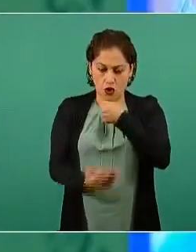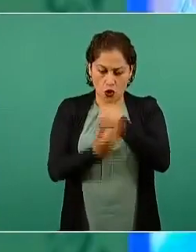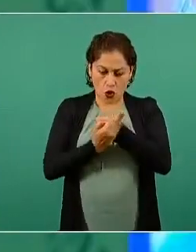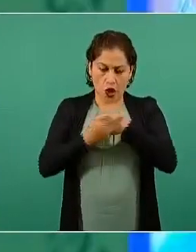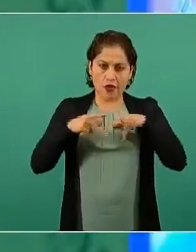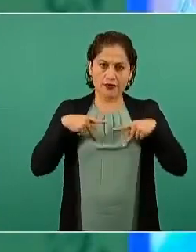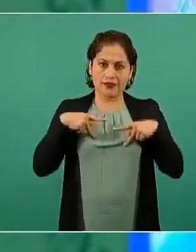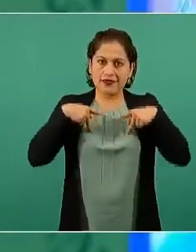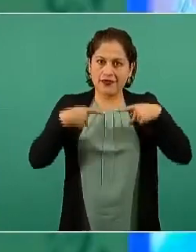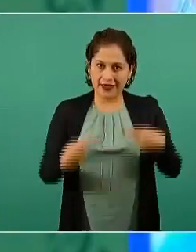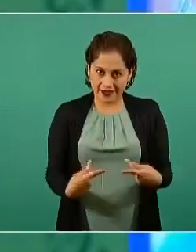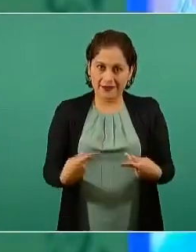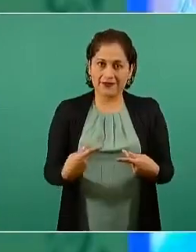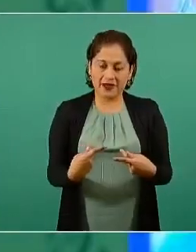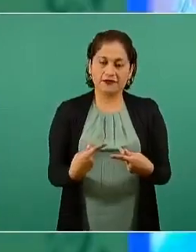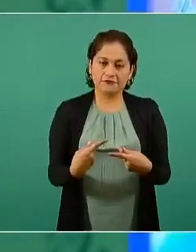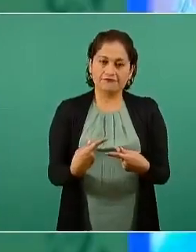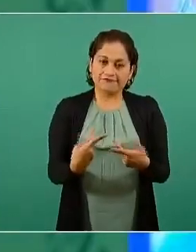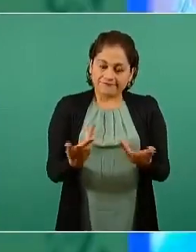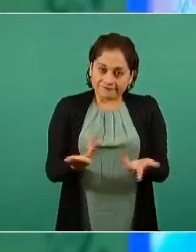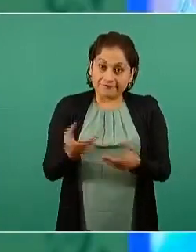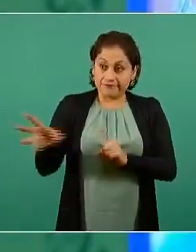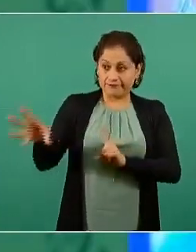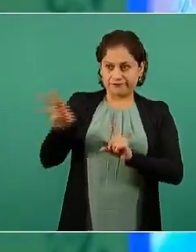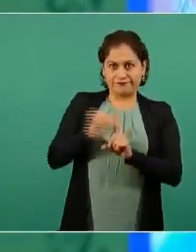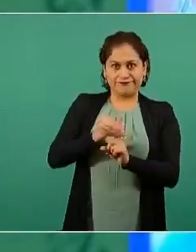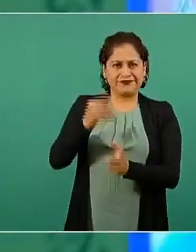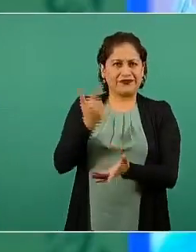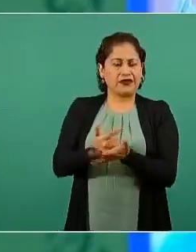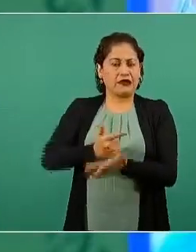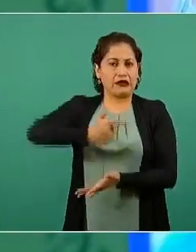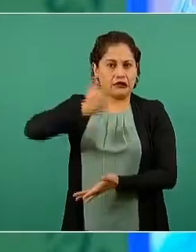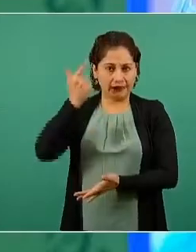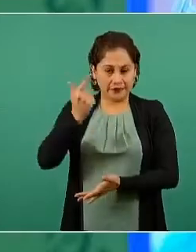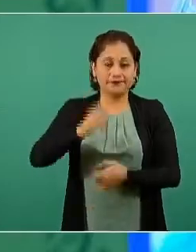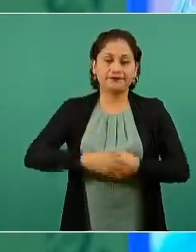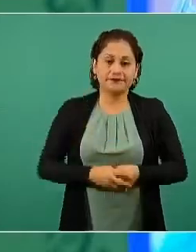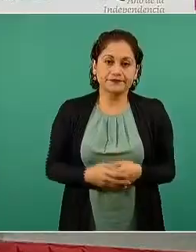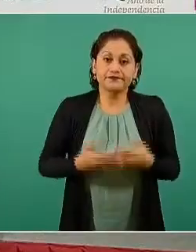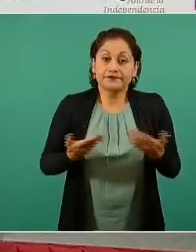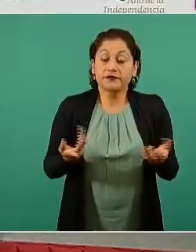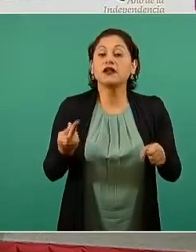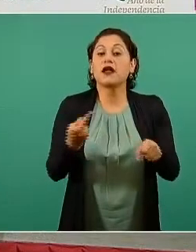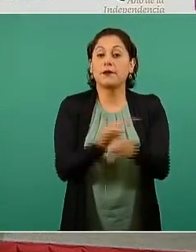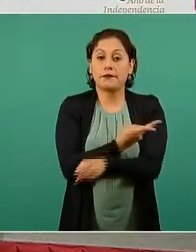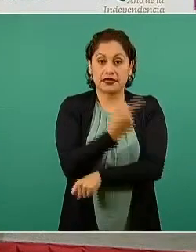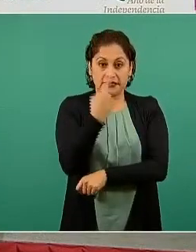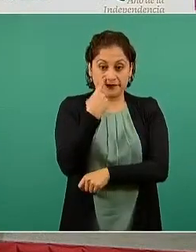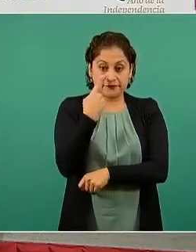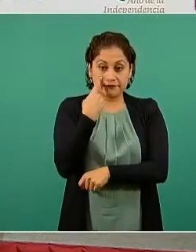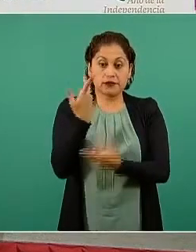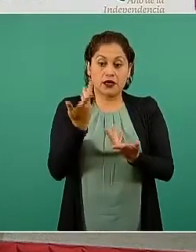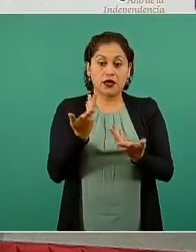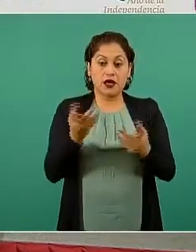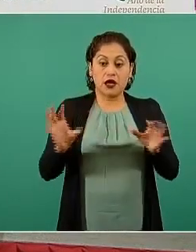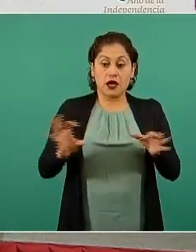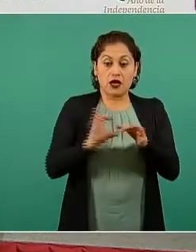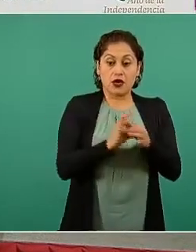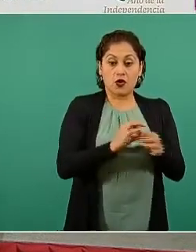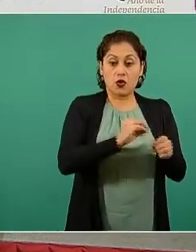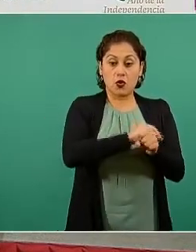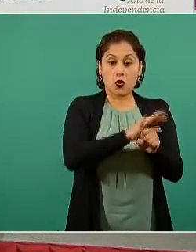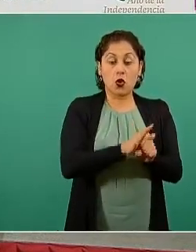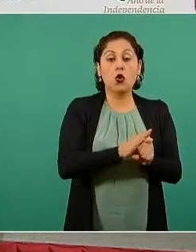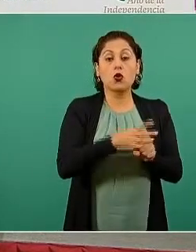temporal, pero muy grave, muy profunda, una inmunosupresión profunda. Lo que ocurre en relación con el COVID y ha cobrado notoriedad